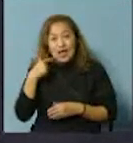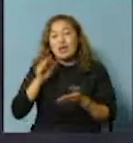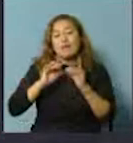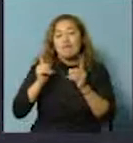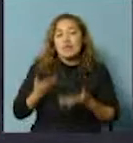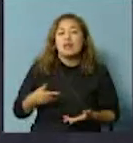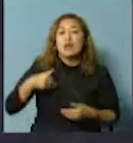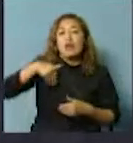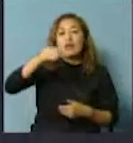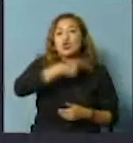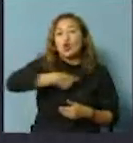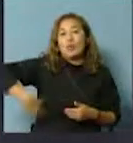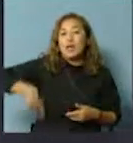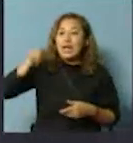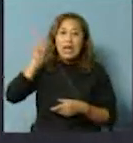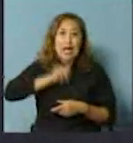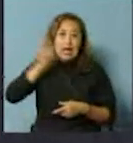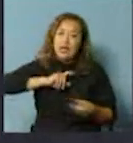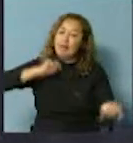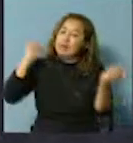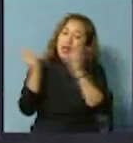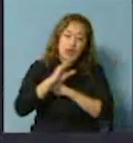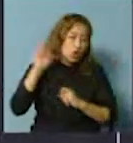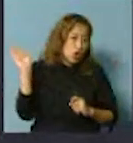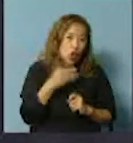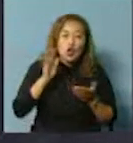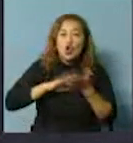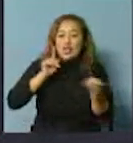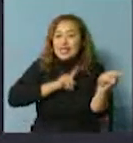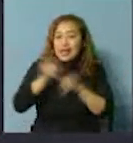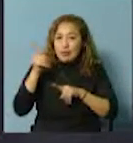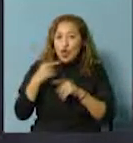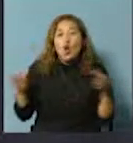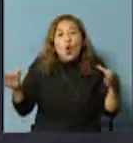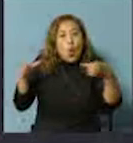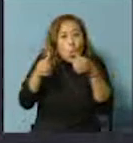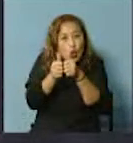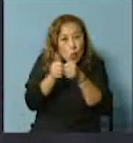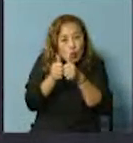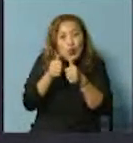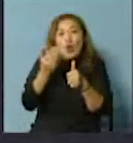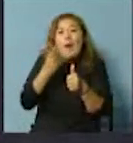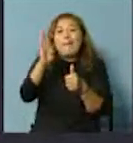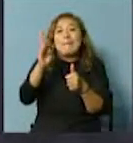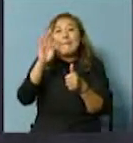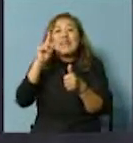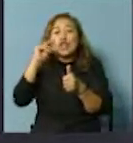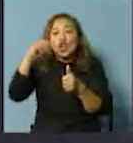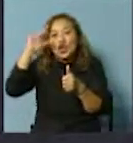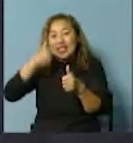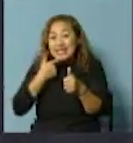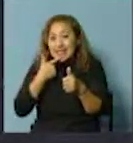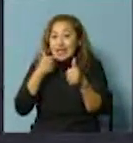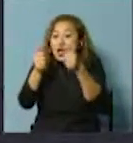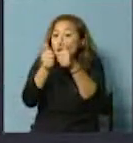que va a ser compañero harto que claro tuvo que cambiar todo sobre el momento su compañero de fórmula gustavo briones el problema que tiene un